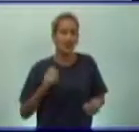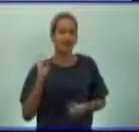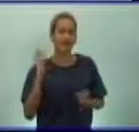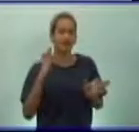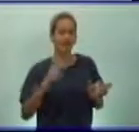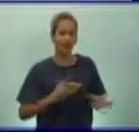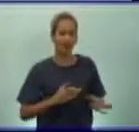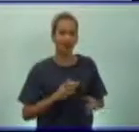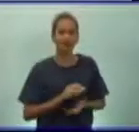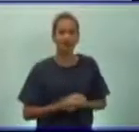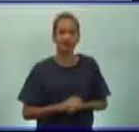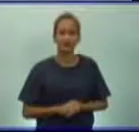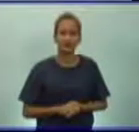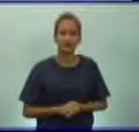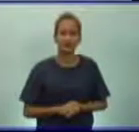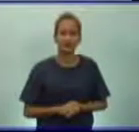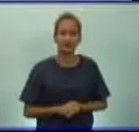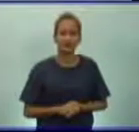fiel.